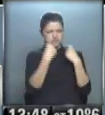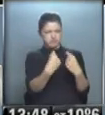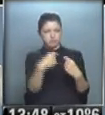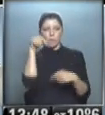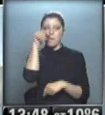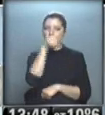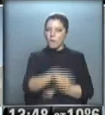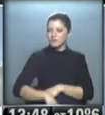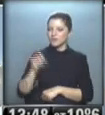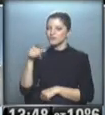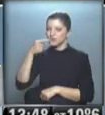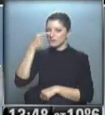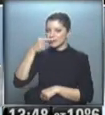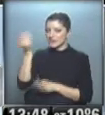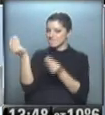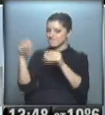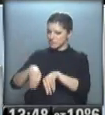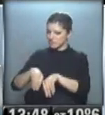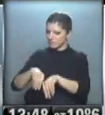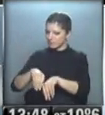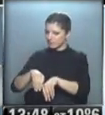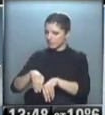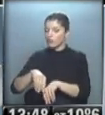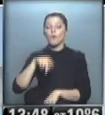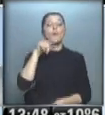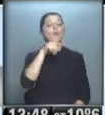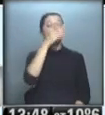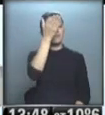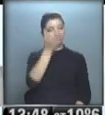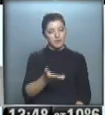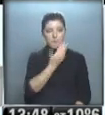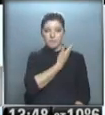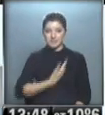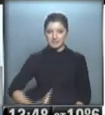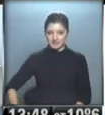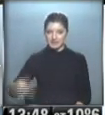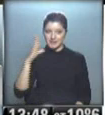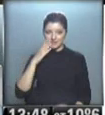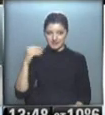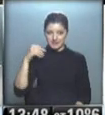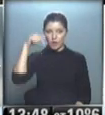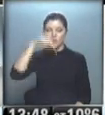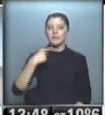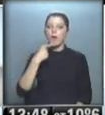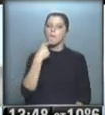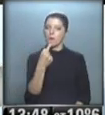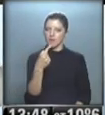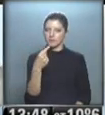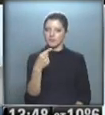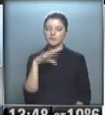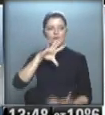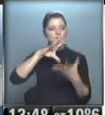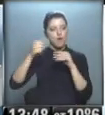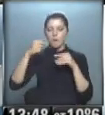esos intereses son tocados usted presidenta con esta respuesta concreta a